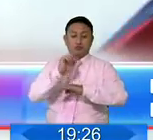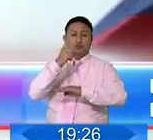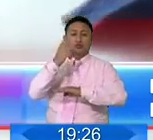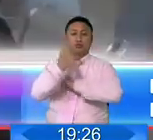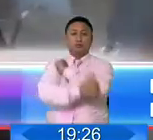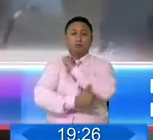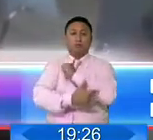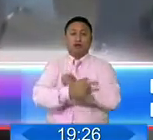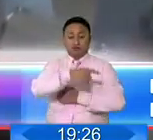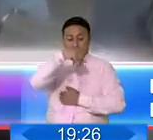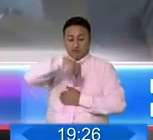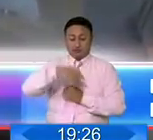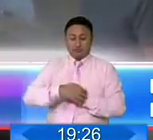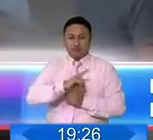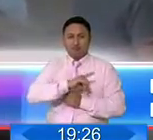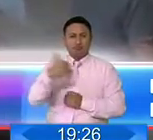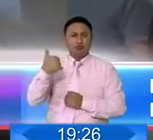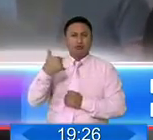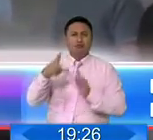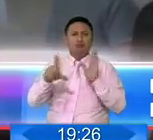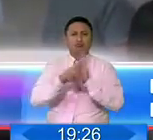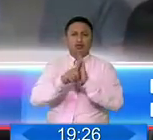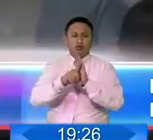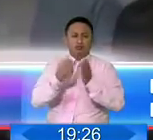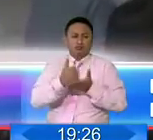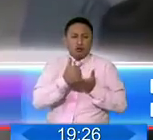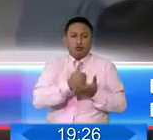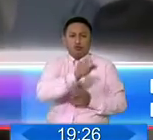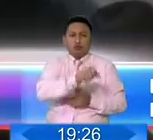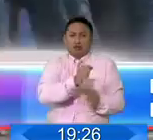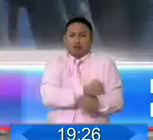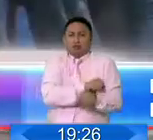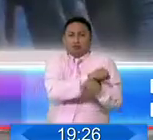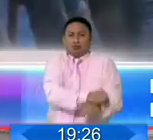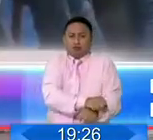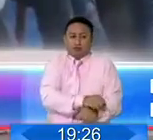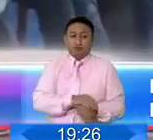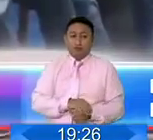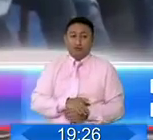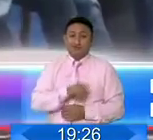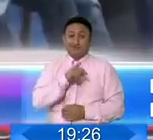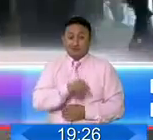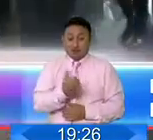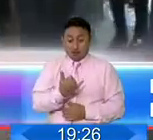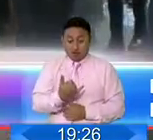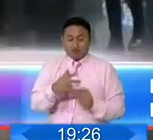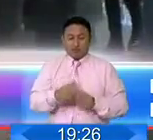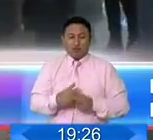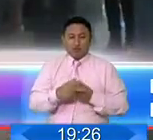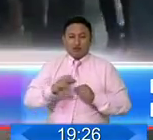país de la región que no cuenta con una ley que trate la problemática, y es ahí donde se quiere trabajar.